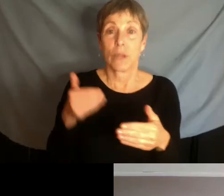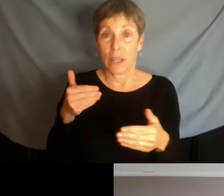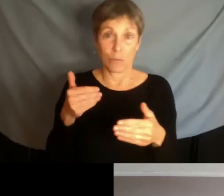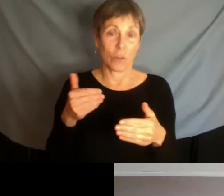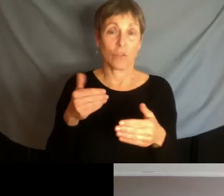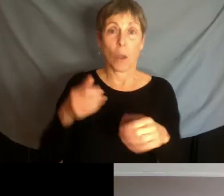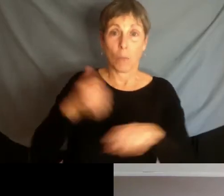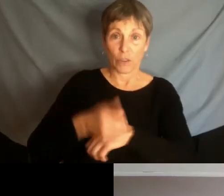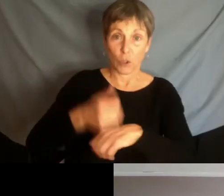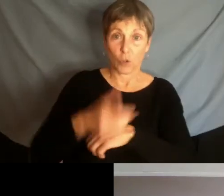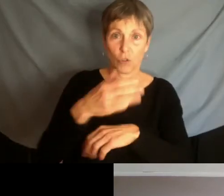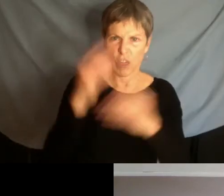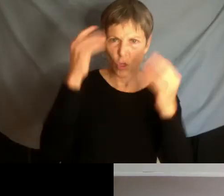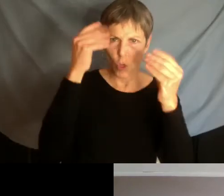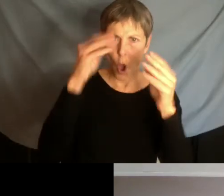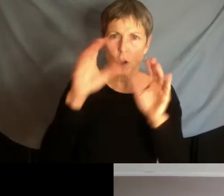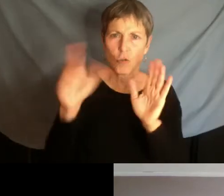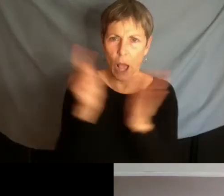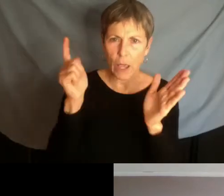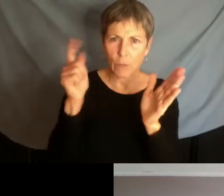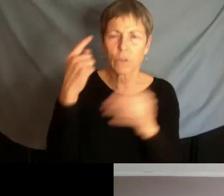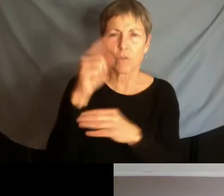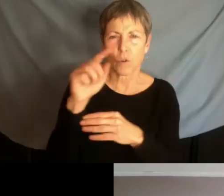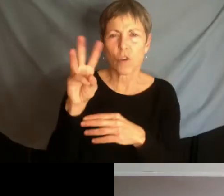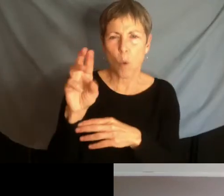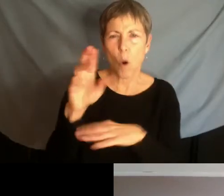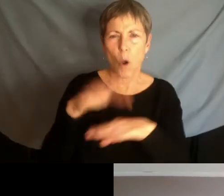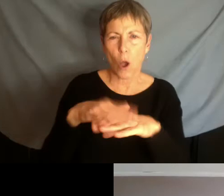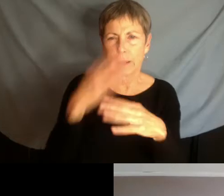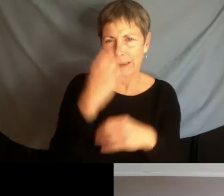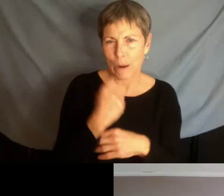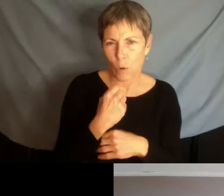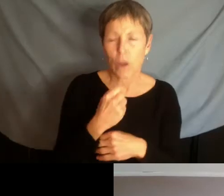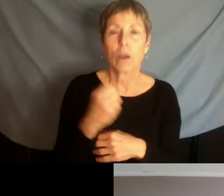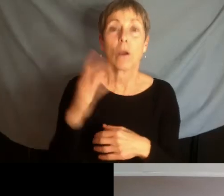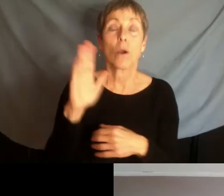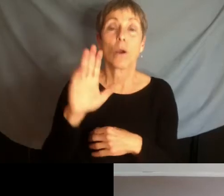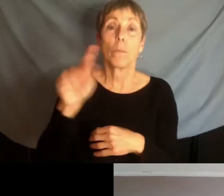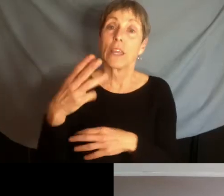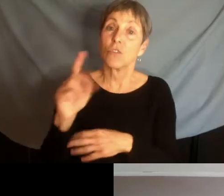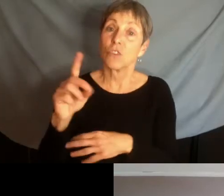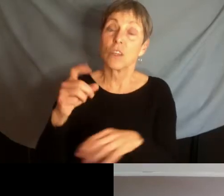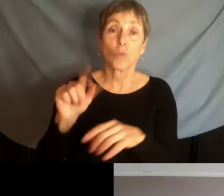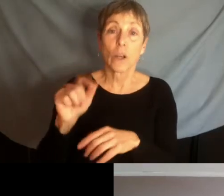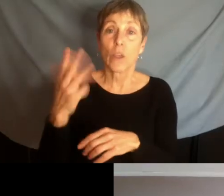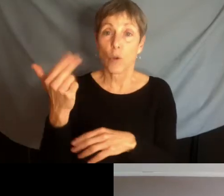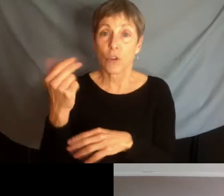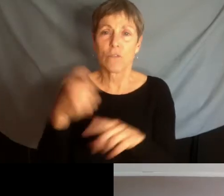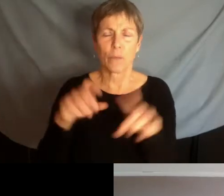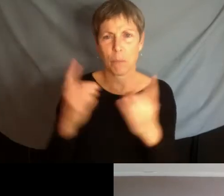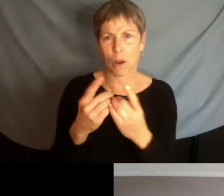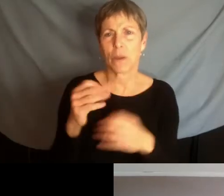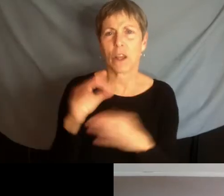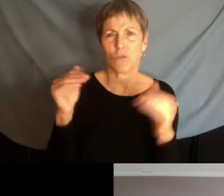de derechos civiles y también todo contra la guerra de terror. Obtuvo su doctorado en